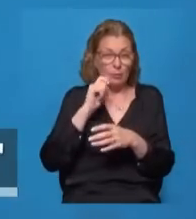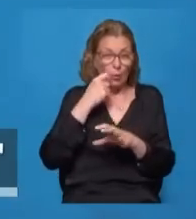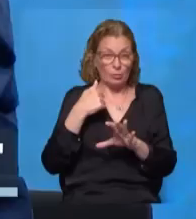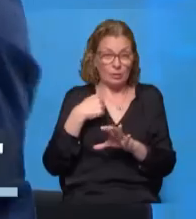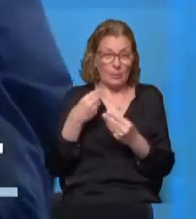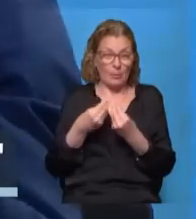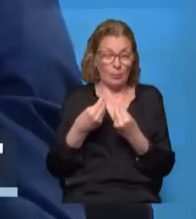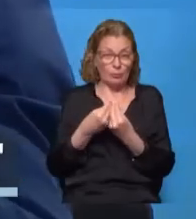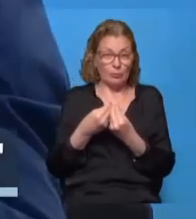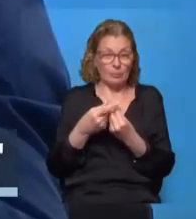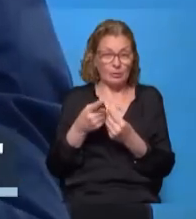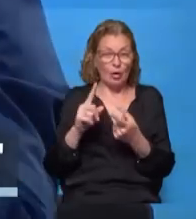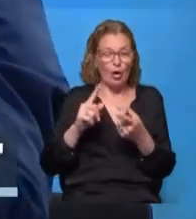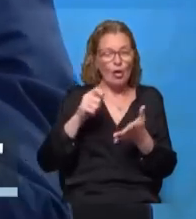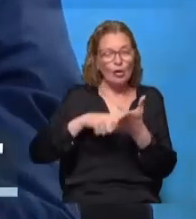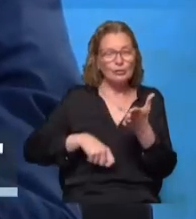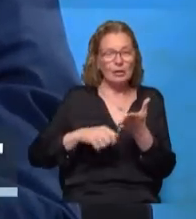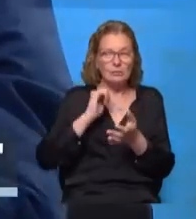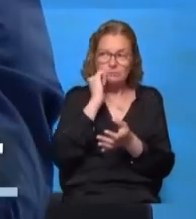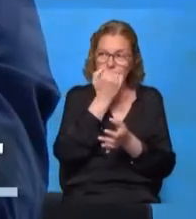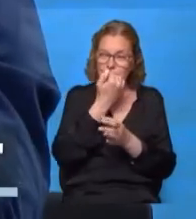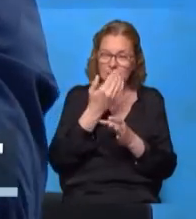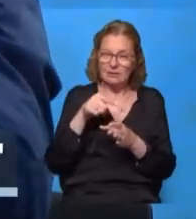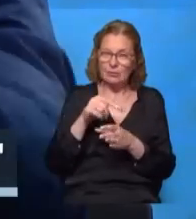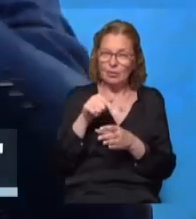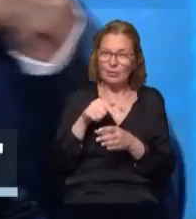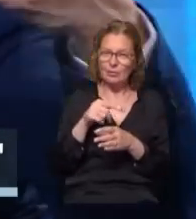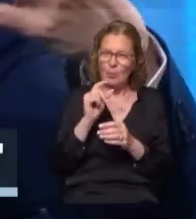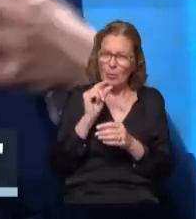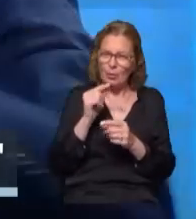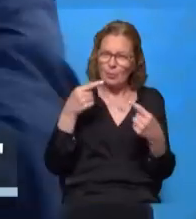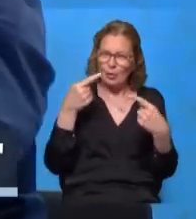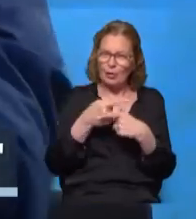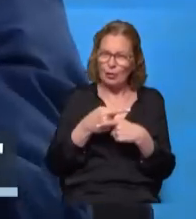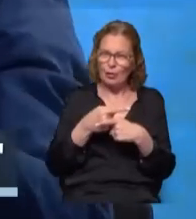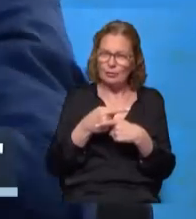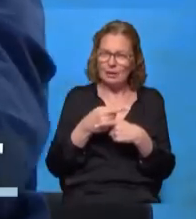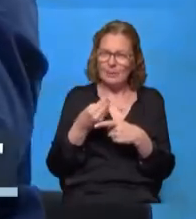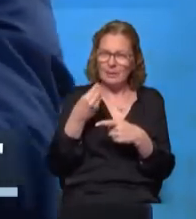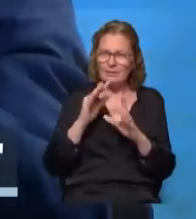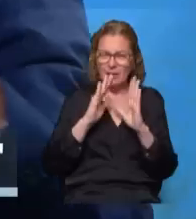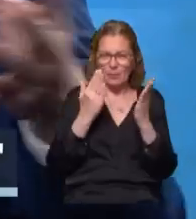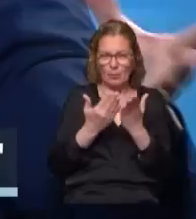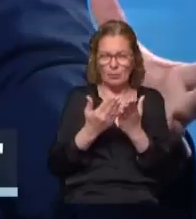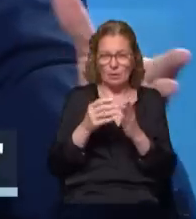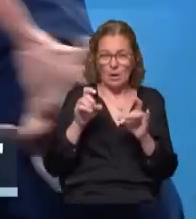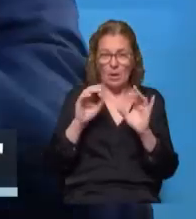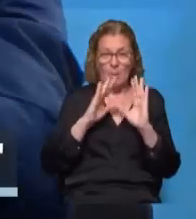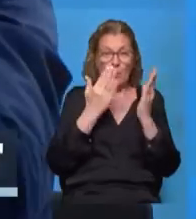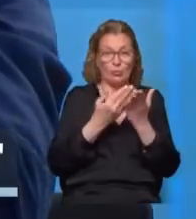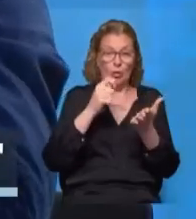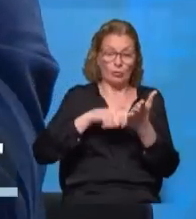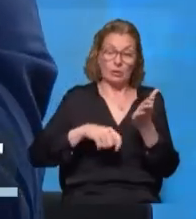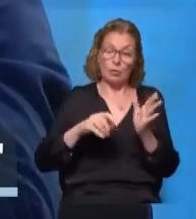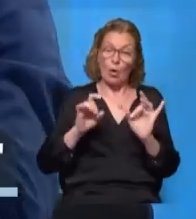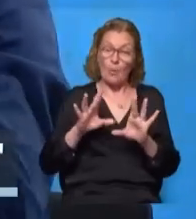muchos Ah a propósito de esto de los contratos reservados no secretos no es un poco ir en contra de la corriente de lo que pasa en el mundo porque en el mundo es común este tipo de contratos es